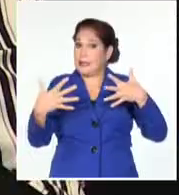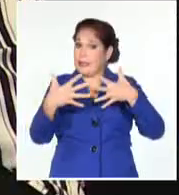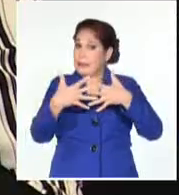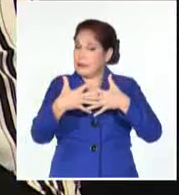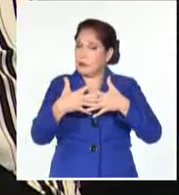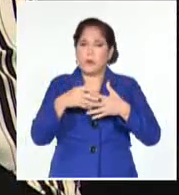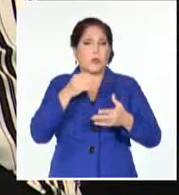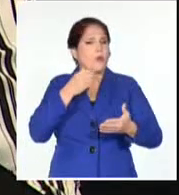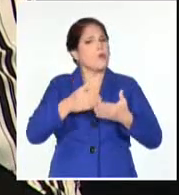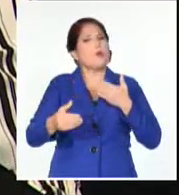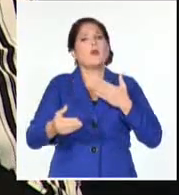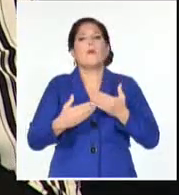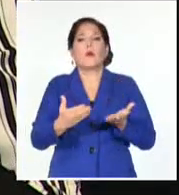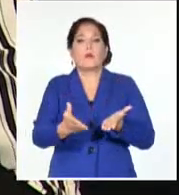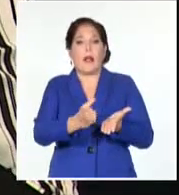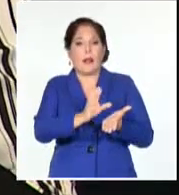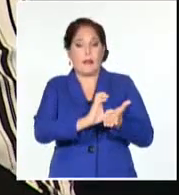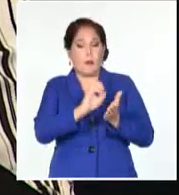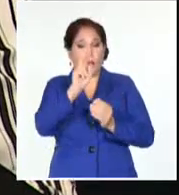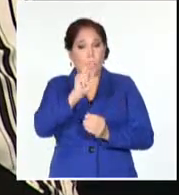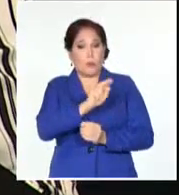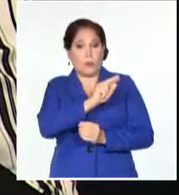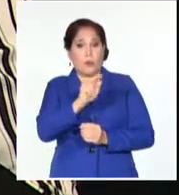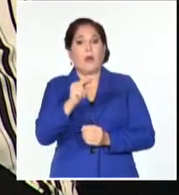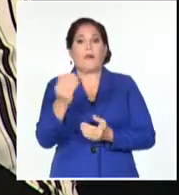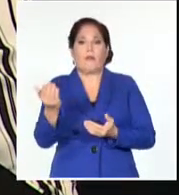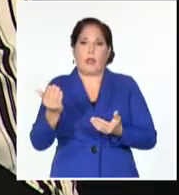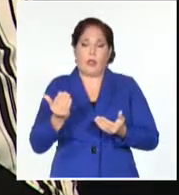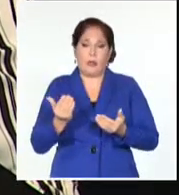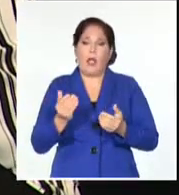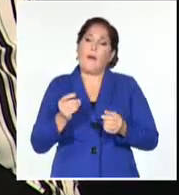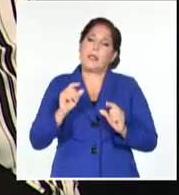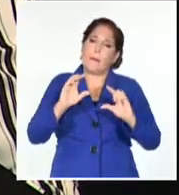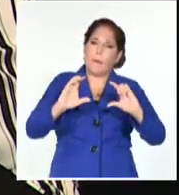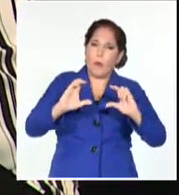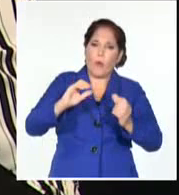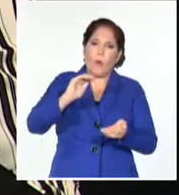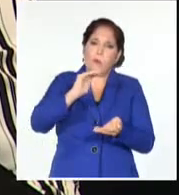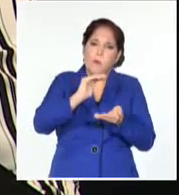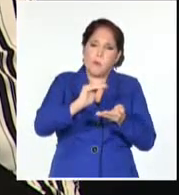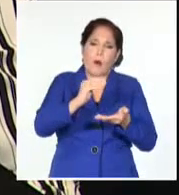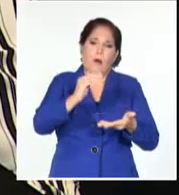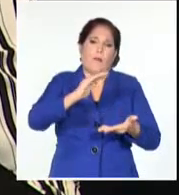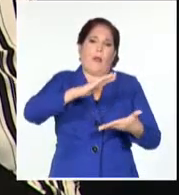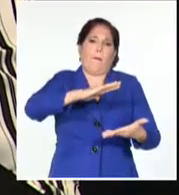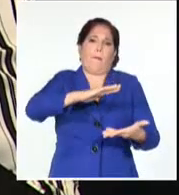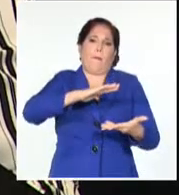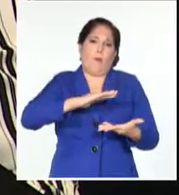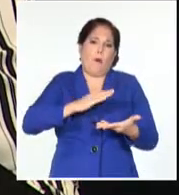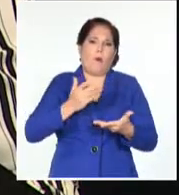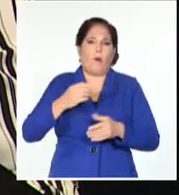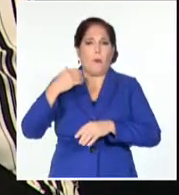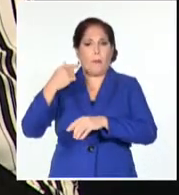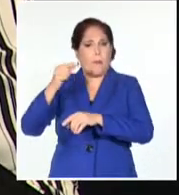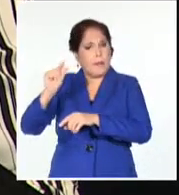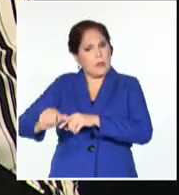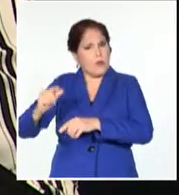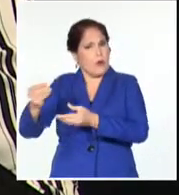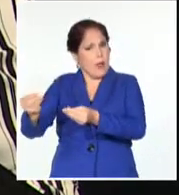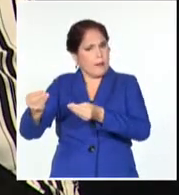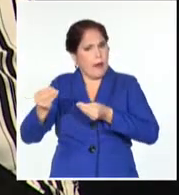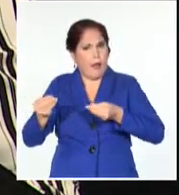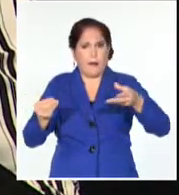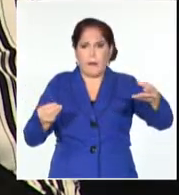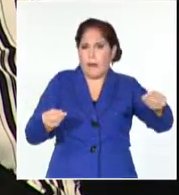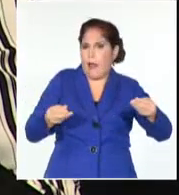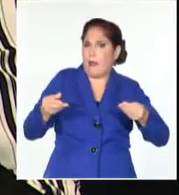periodo. Por supuesto que al principio llegaban en pequeñas cantidades, traídas por hermanos, colportores de diversas latitudes que visitaban